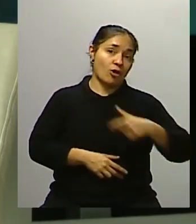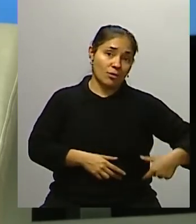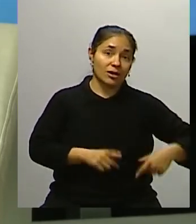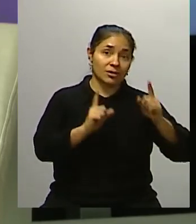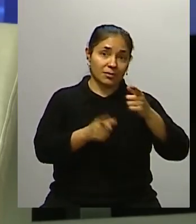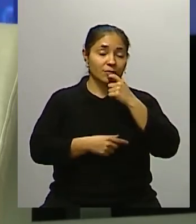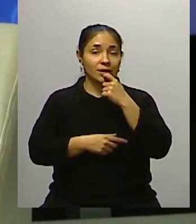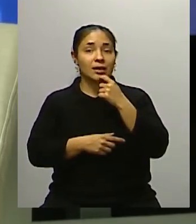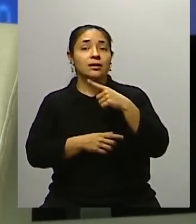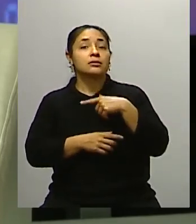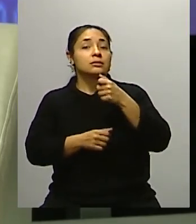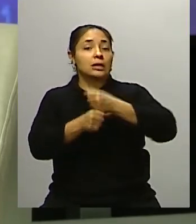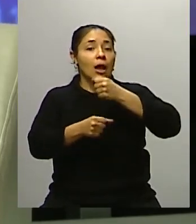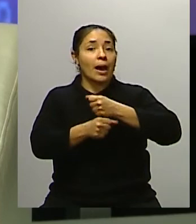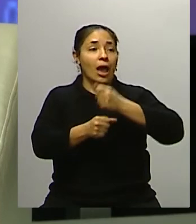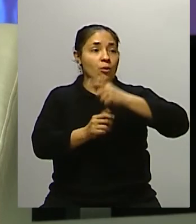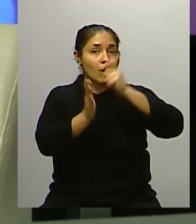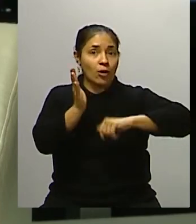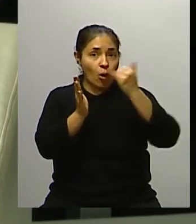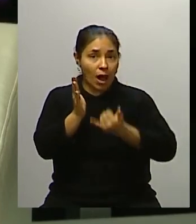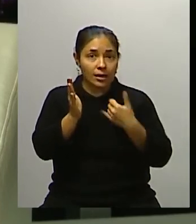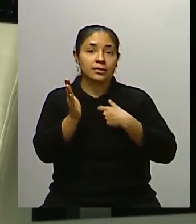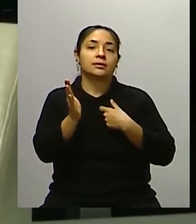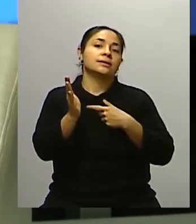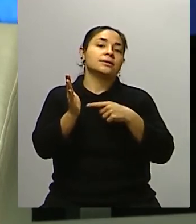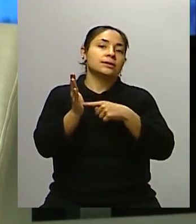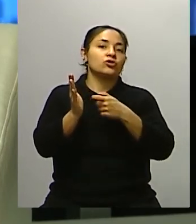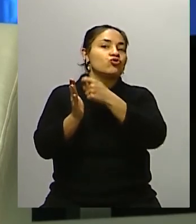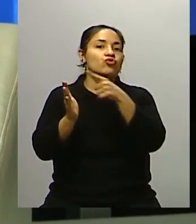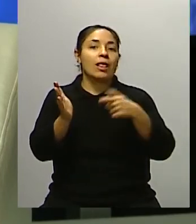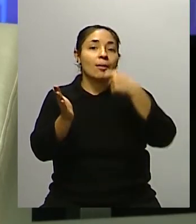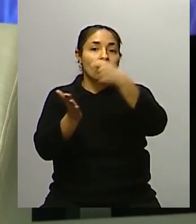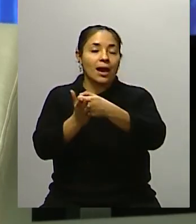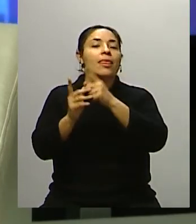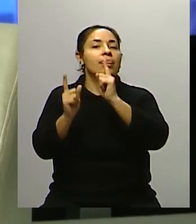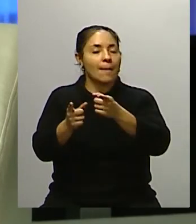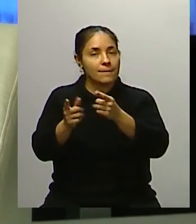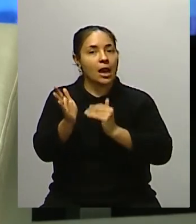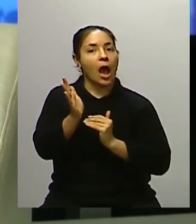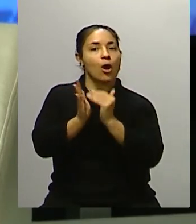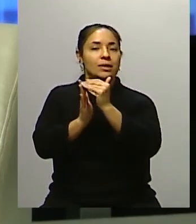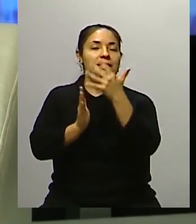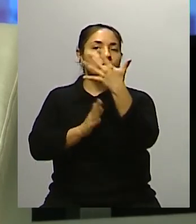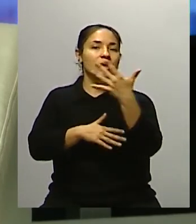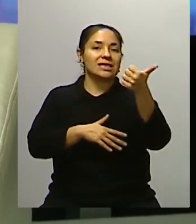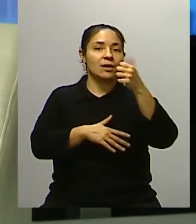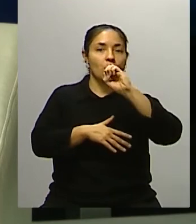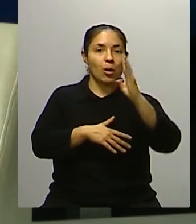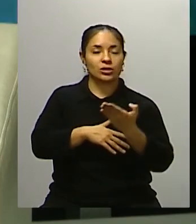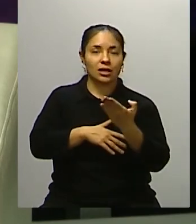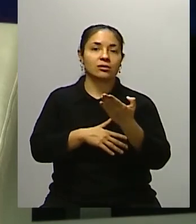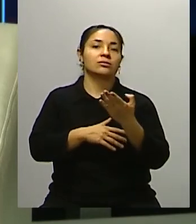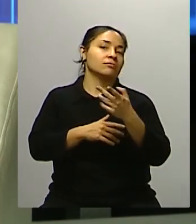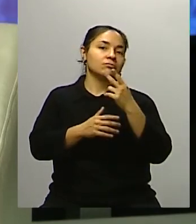un trabajador en relación de dependencia implica no solamente su salario bruto, sino aumentar aproximadamente un 56% de todo lo que